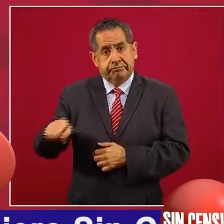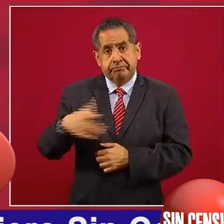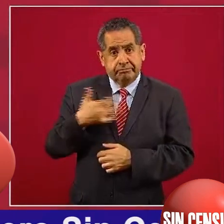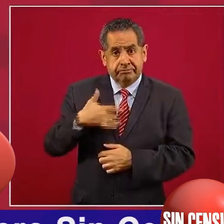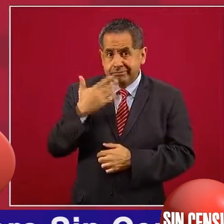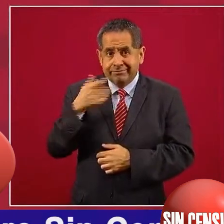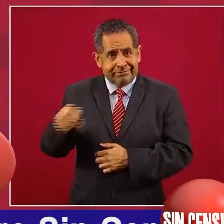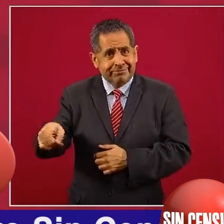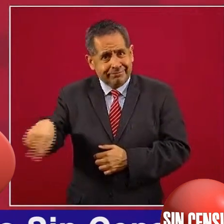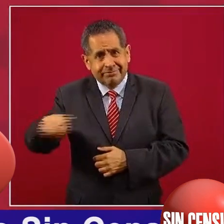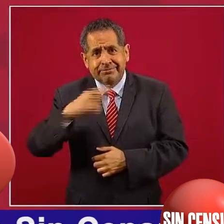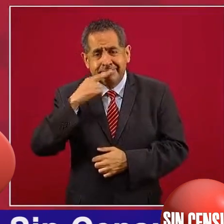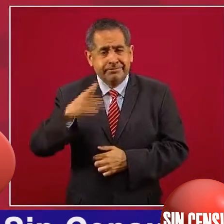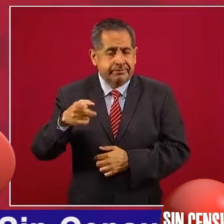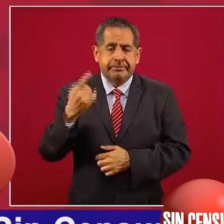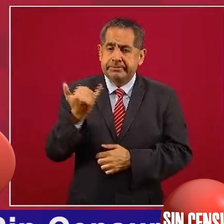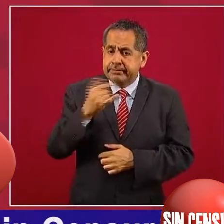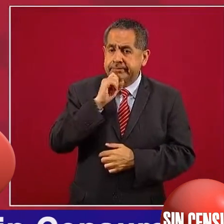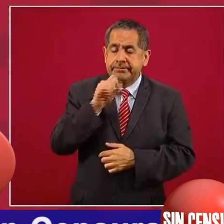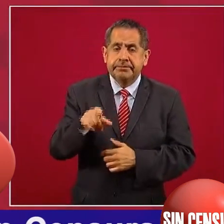Además,